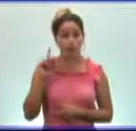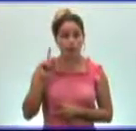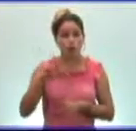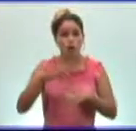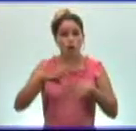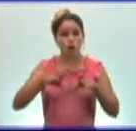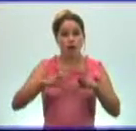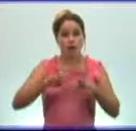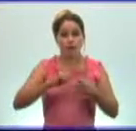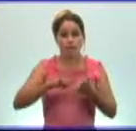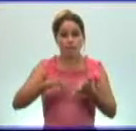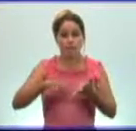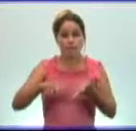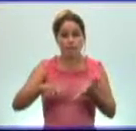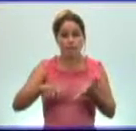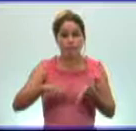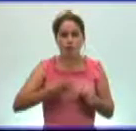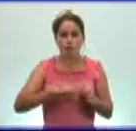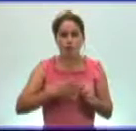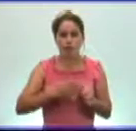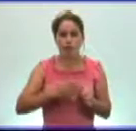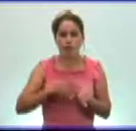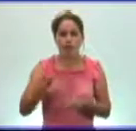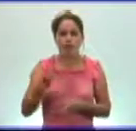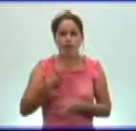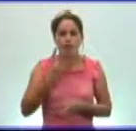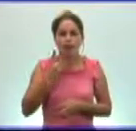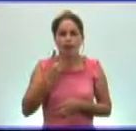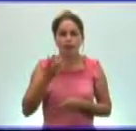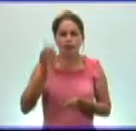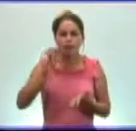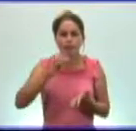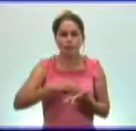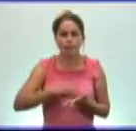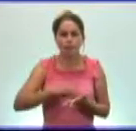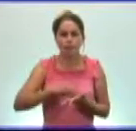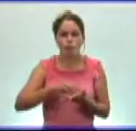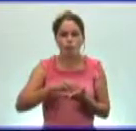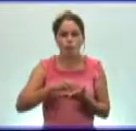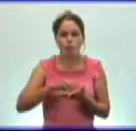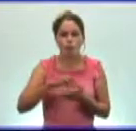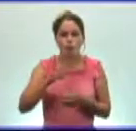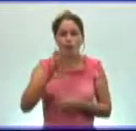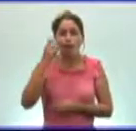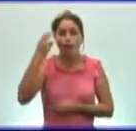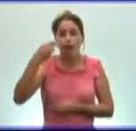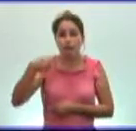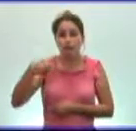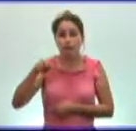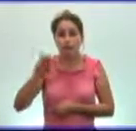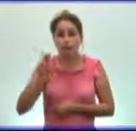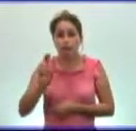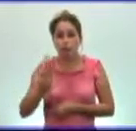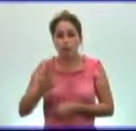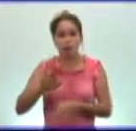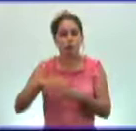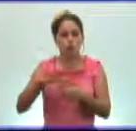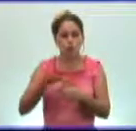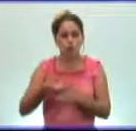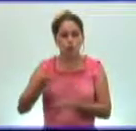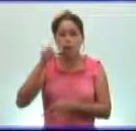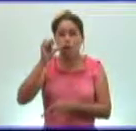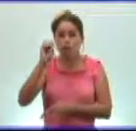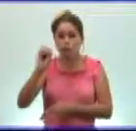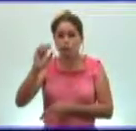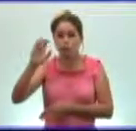compuesto sería igual que la anterior. Primeramente colocamos el símbolo del elemento hidrógeno y a continuación la fórmula del anión